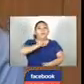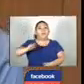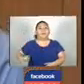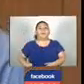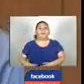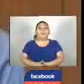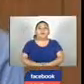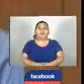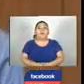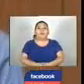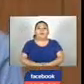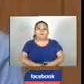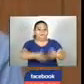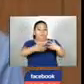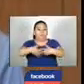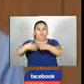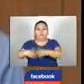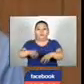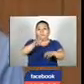sector industrial con